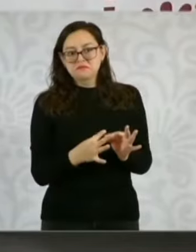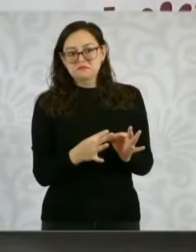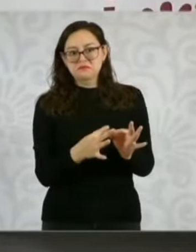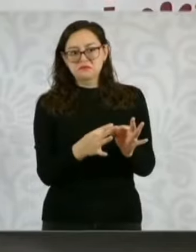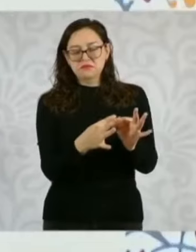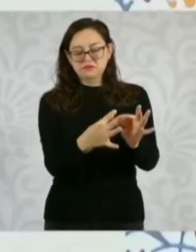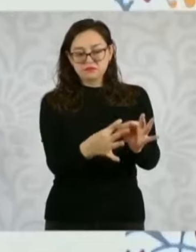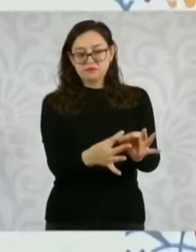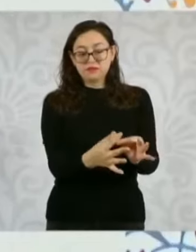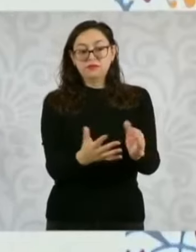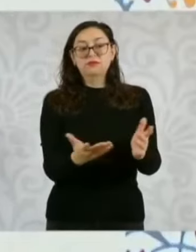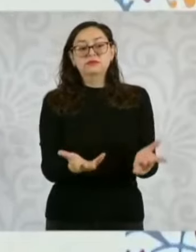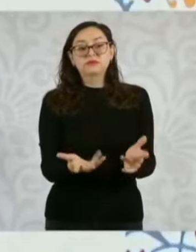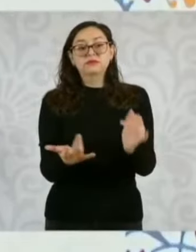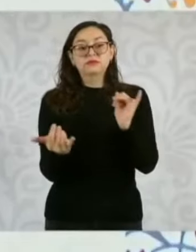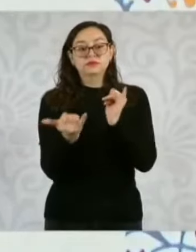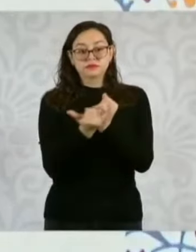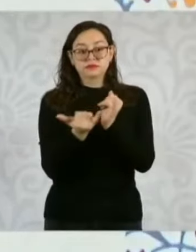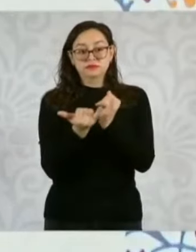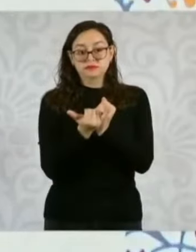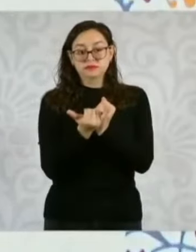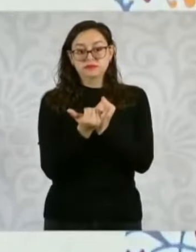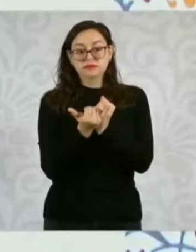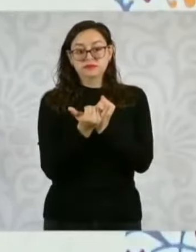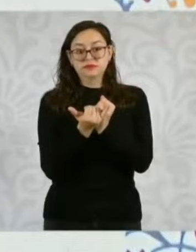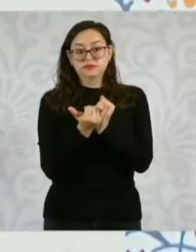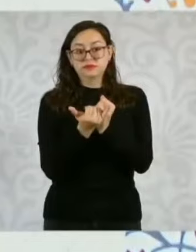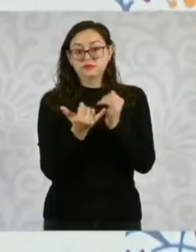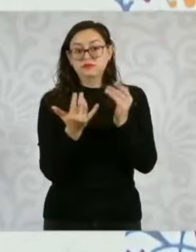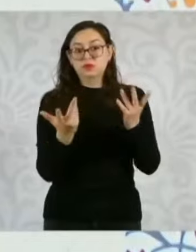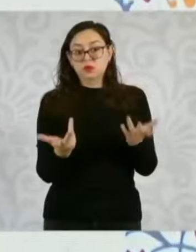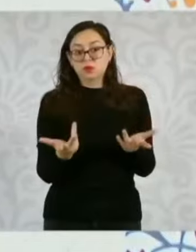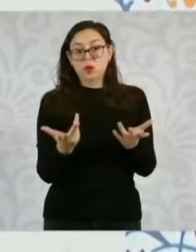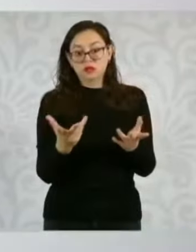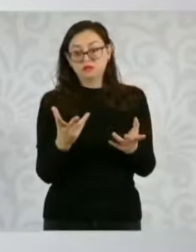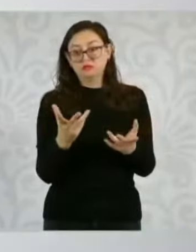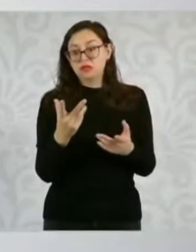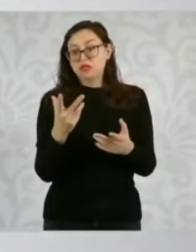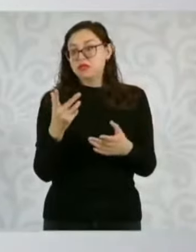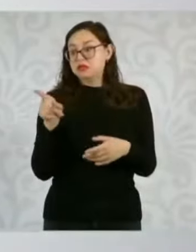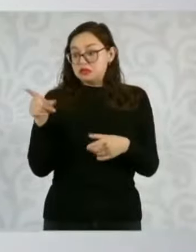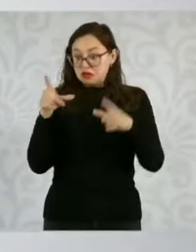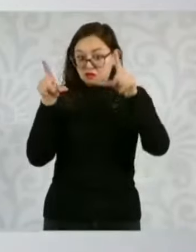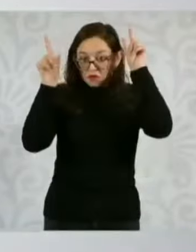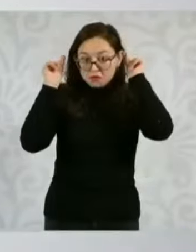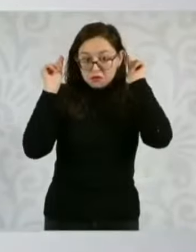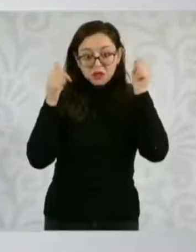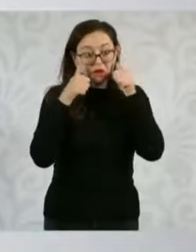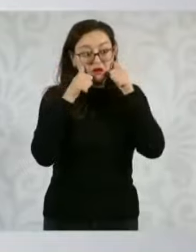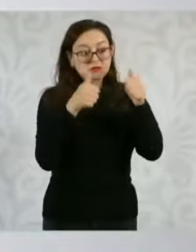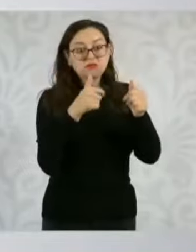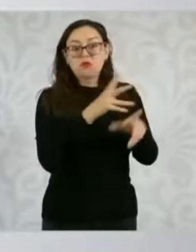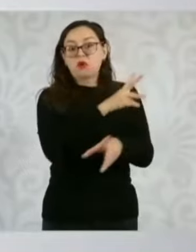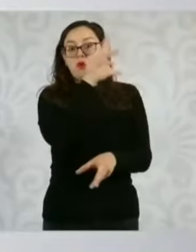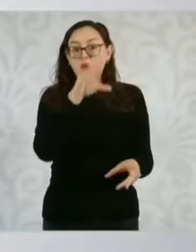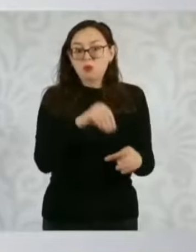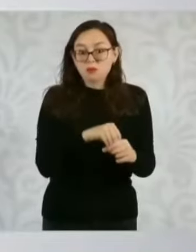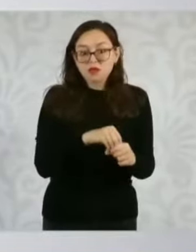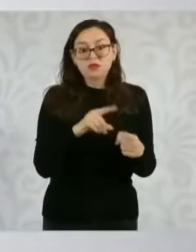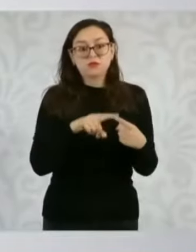domiciliaria para adultos mayores de 65 años, es muy completa, incorporará elementos de salud